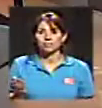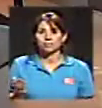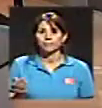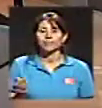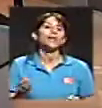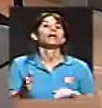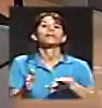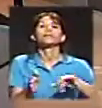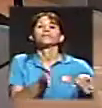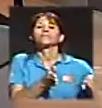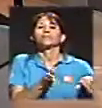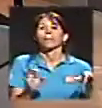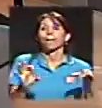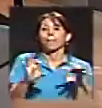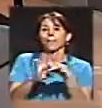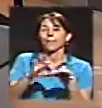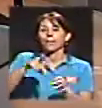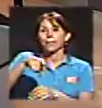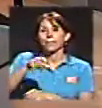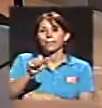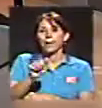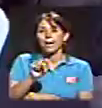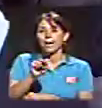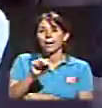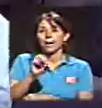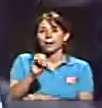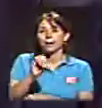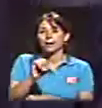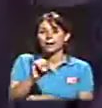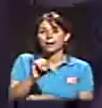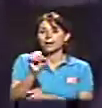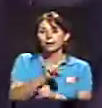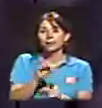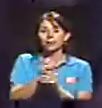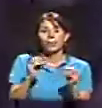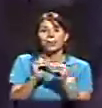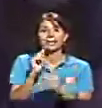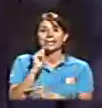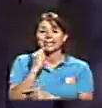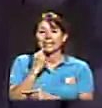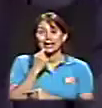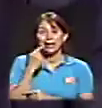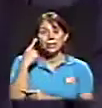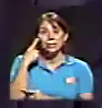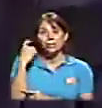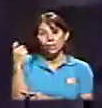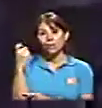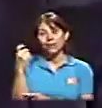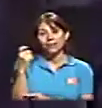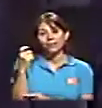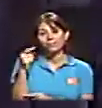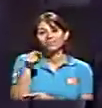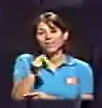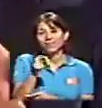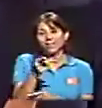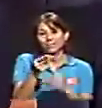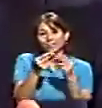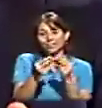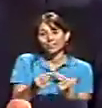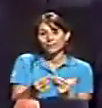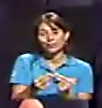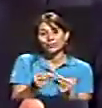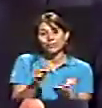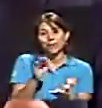respecto al PANI, la situación es mucho más seria, porque en números es mucho más pequeño. Uh-huh. Al